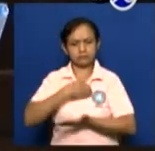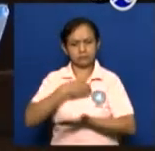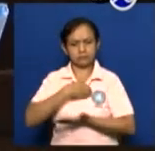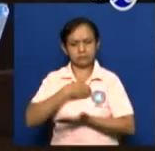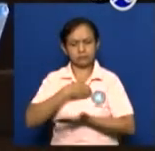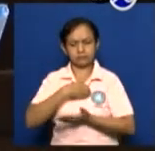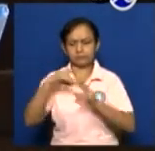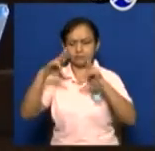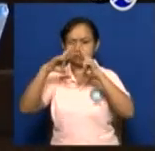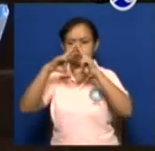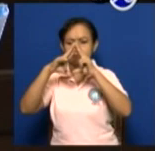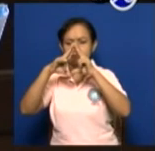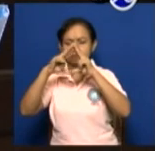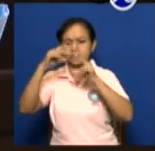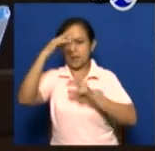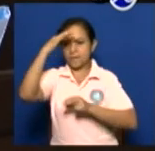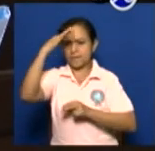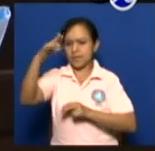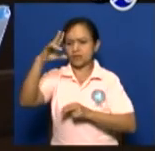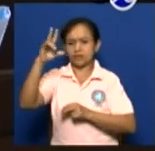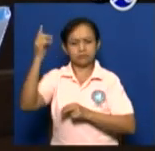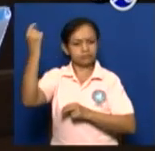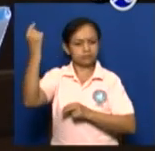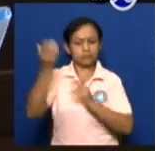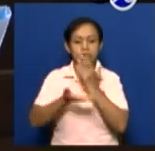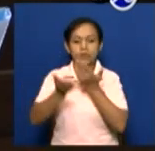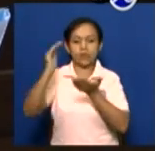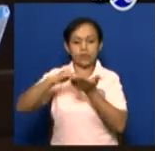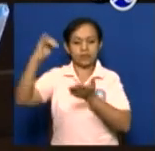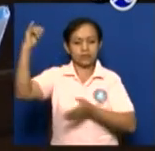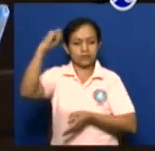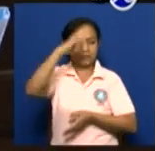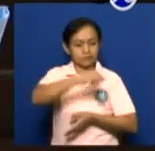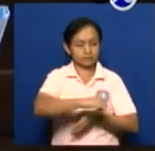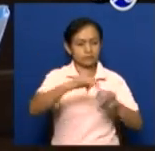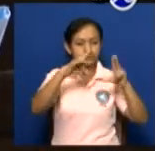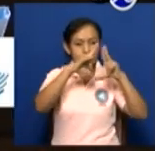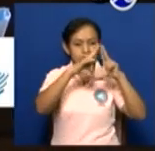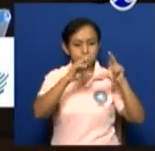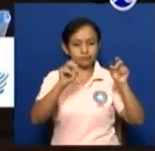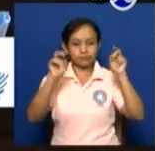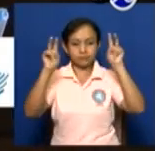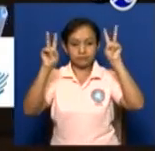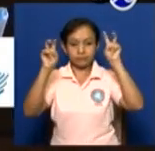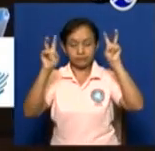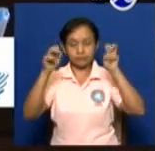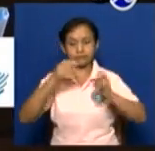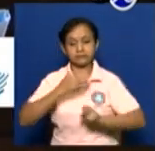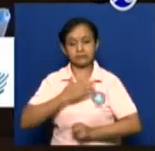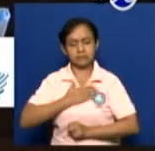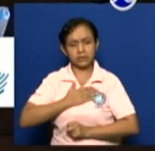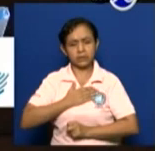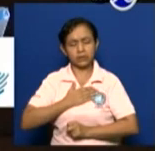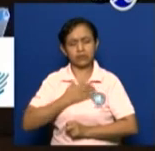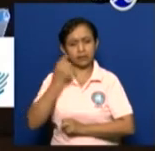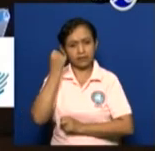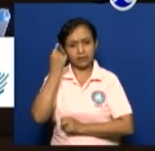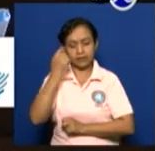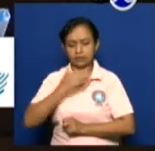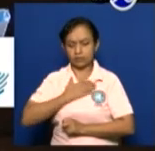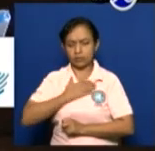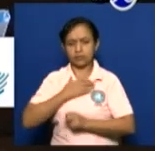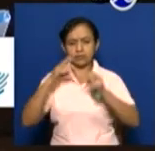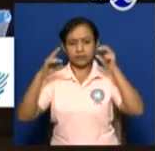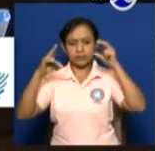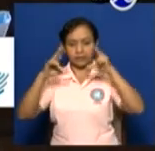regresar a Nicaragua desde México, según sus palabras, abro comillas, me di cuenta que como